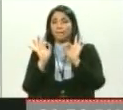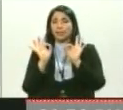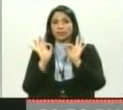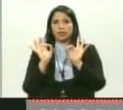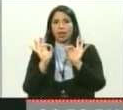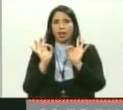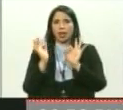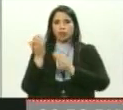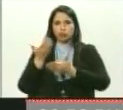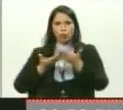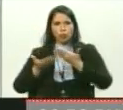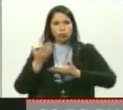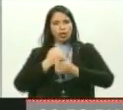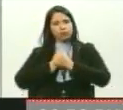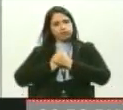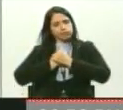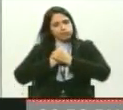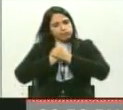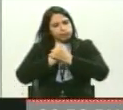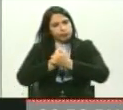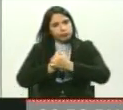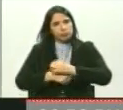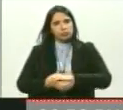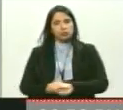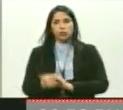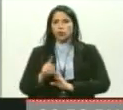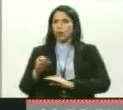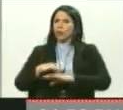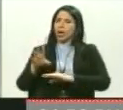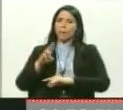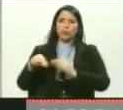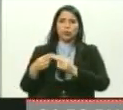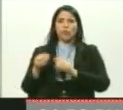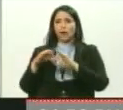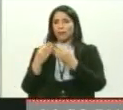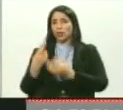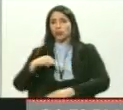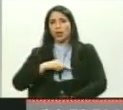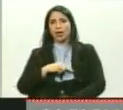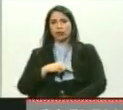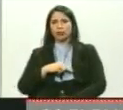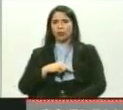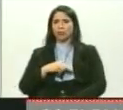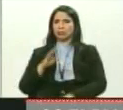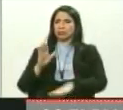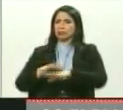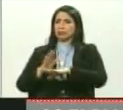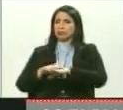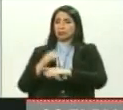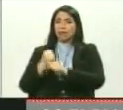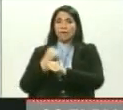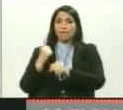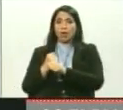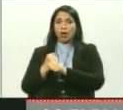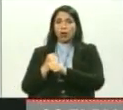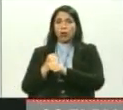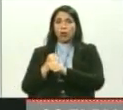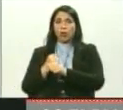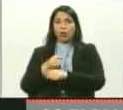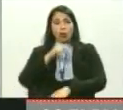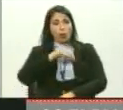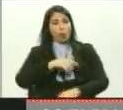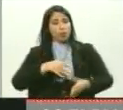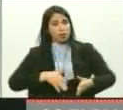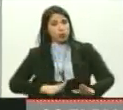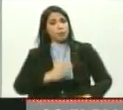es solidaria, es amorosa, no dejamos que ningún familiar nuestro pase trabajo, ¿no? Bueno, hoy nació,